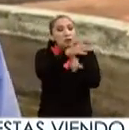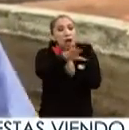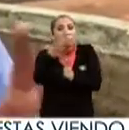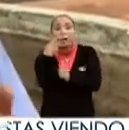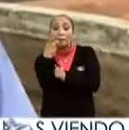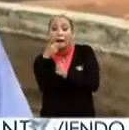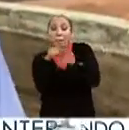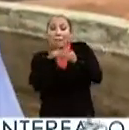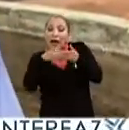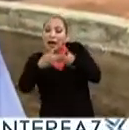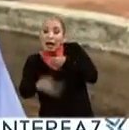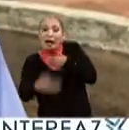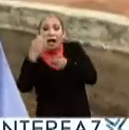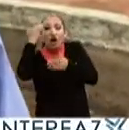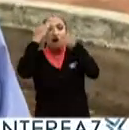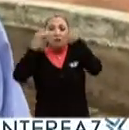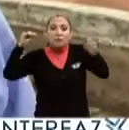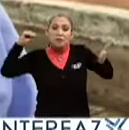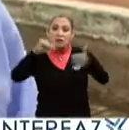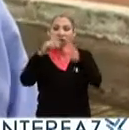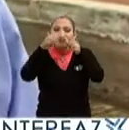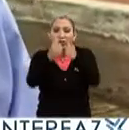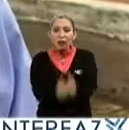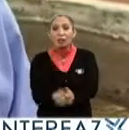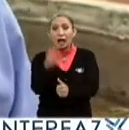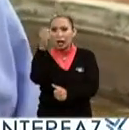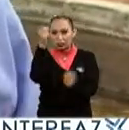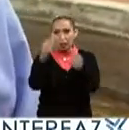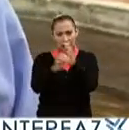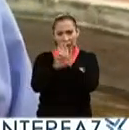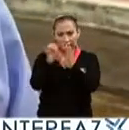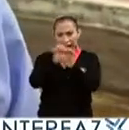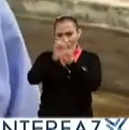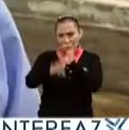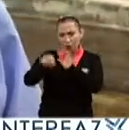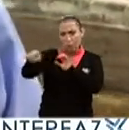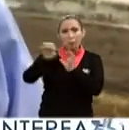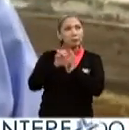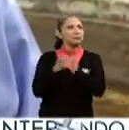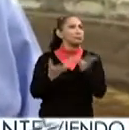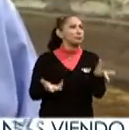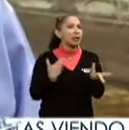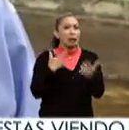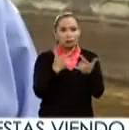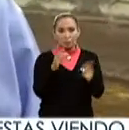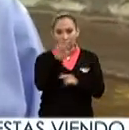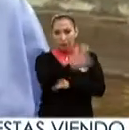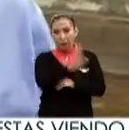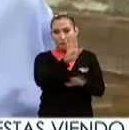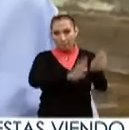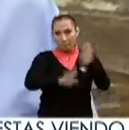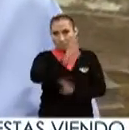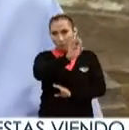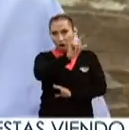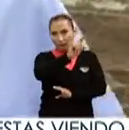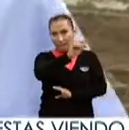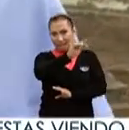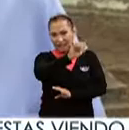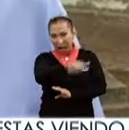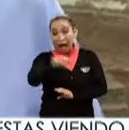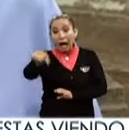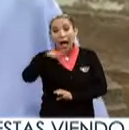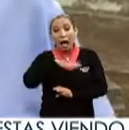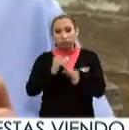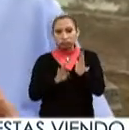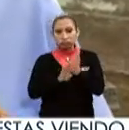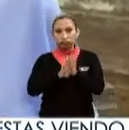la oralidad para fijar también el conocimiento. Hay hechos notables en esta materia, por ejemplo, en el caso de Bolivia, en donde hay